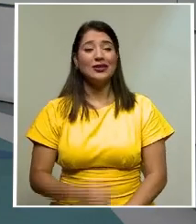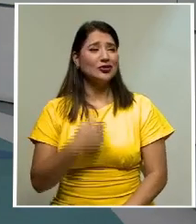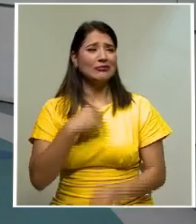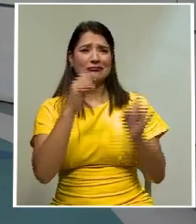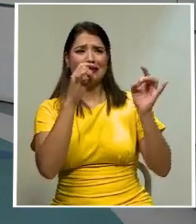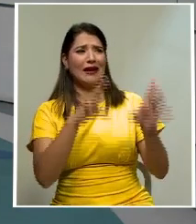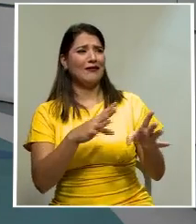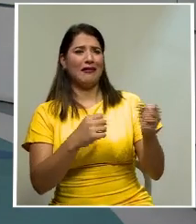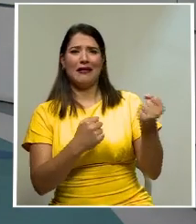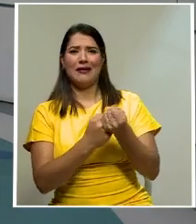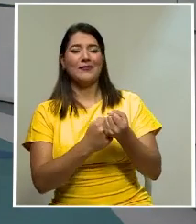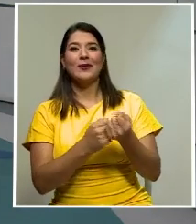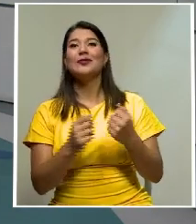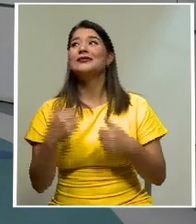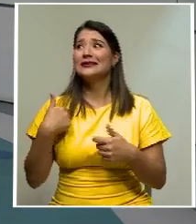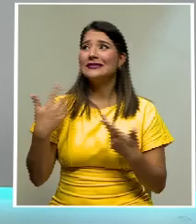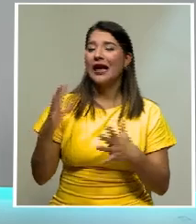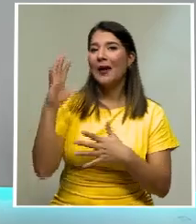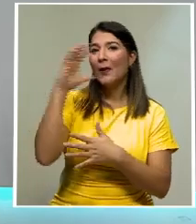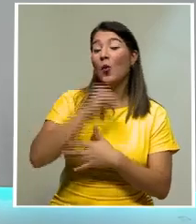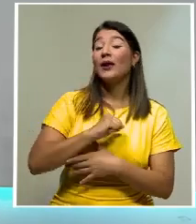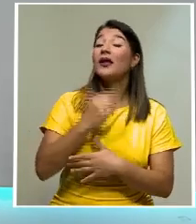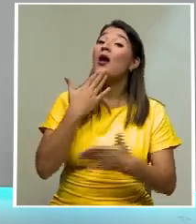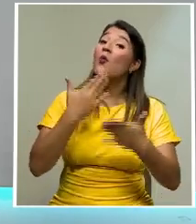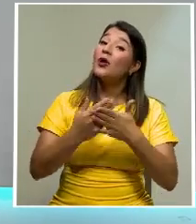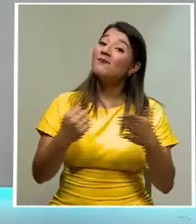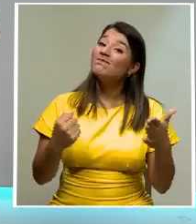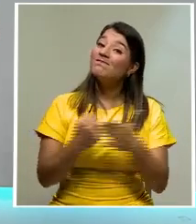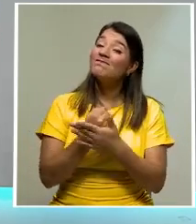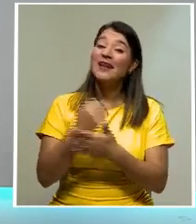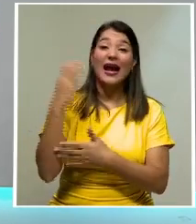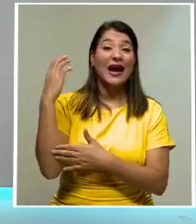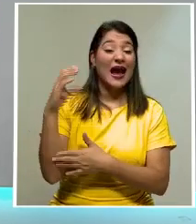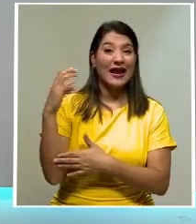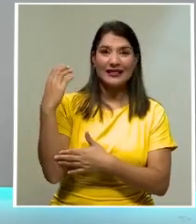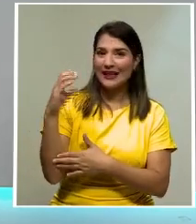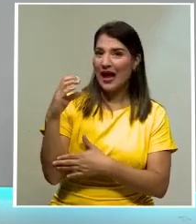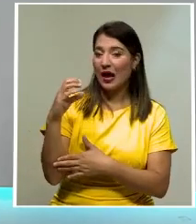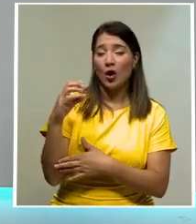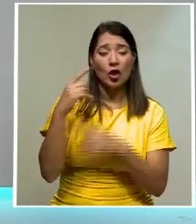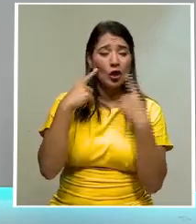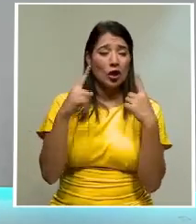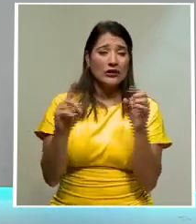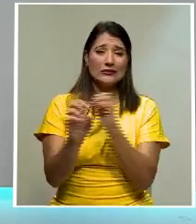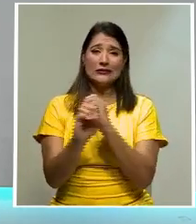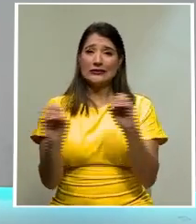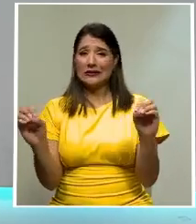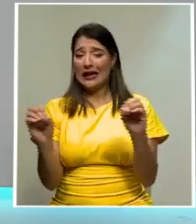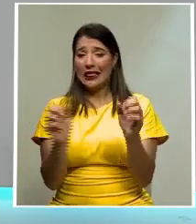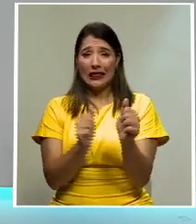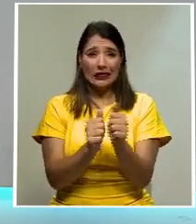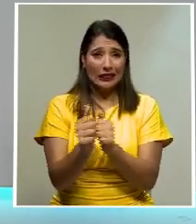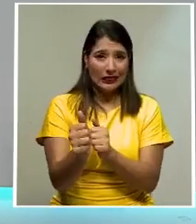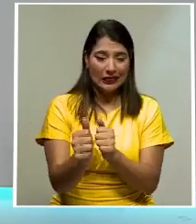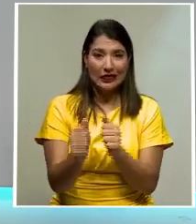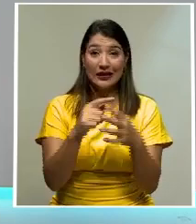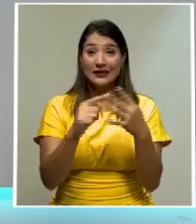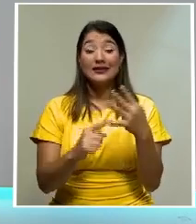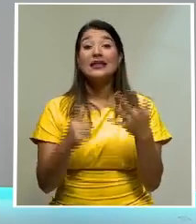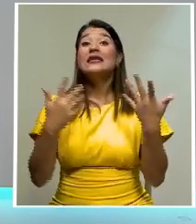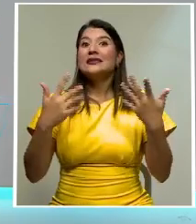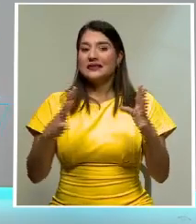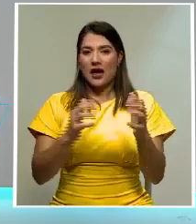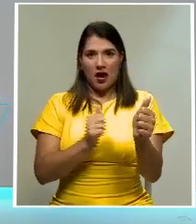pésima Cartaga. Sí, ya me doy cuenta. Bueno, lamentablemente Cartago ni siquiera coqueteó un poquito con la clasificación. Los clasificados